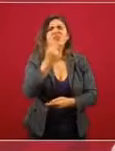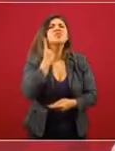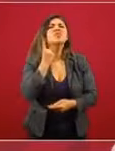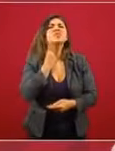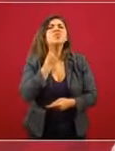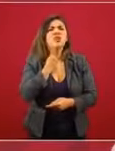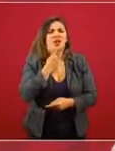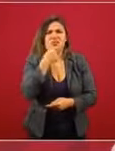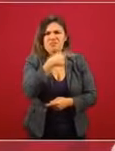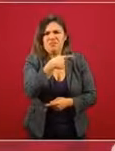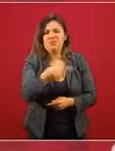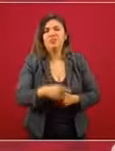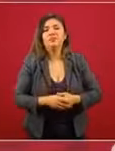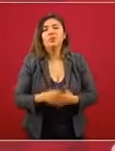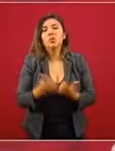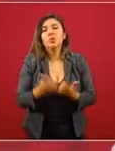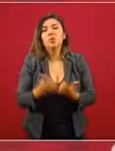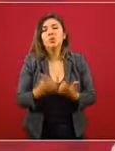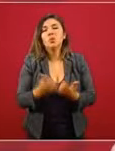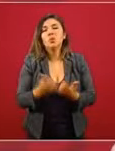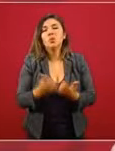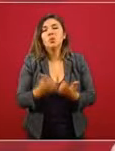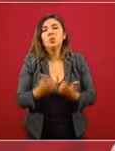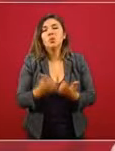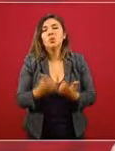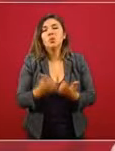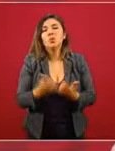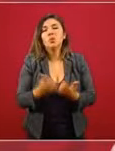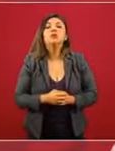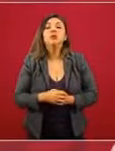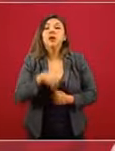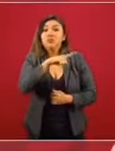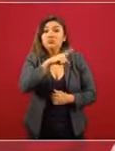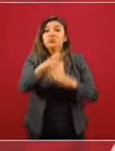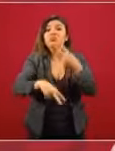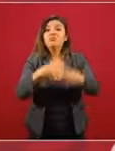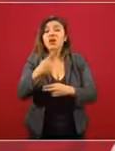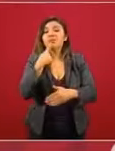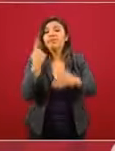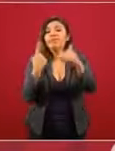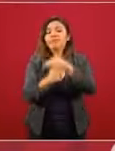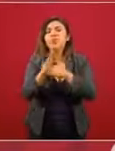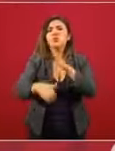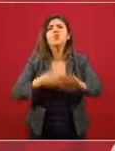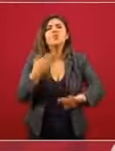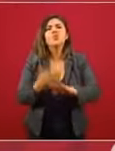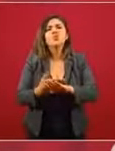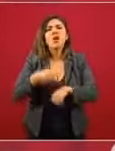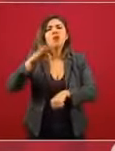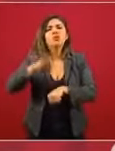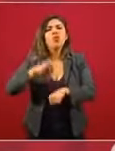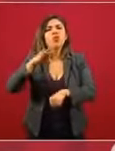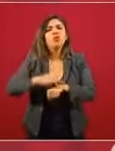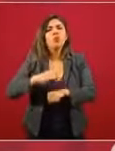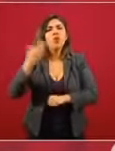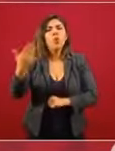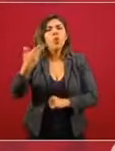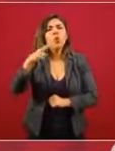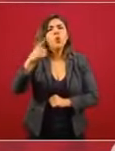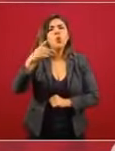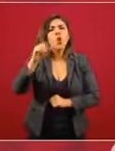diputados del PAN. Va a presentar una denuncia en contra del doctor